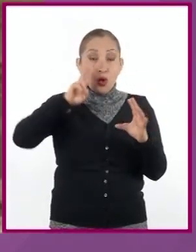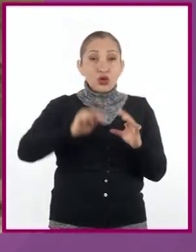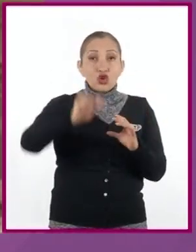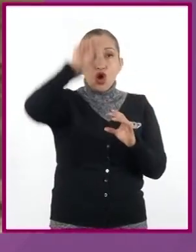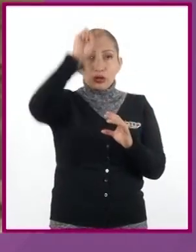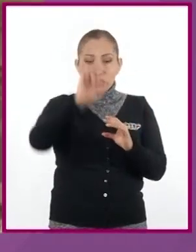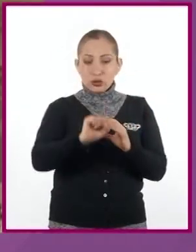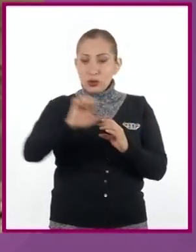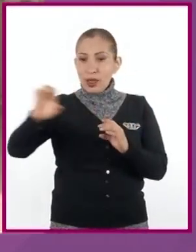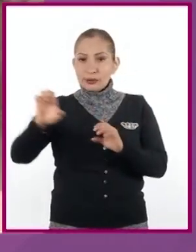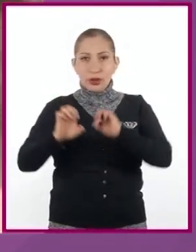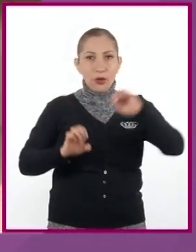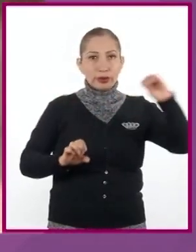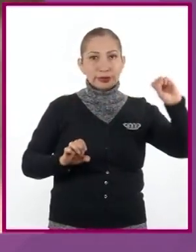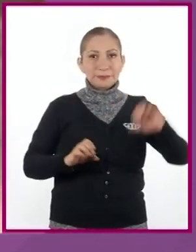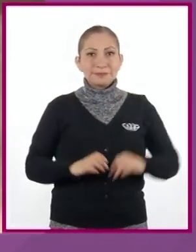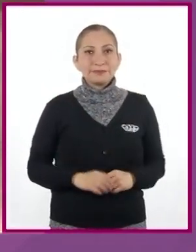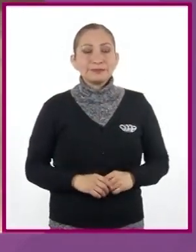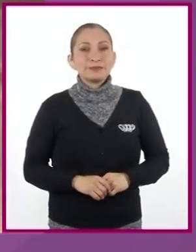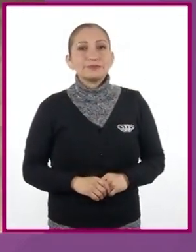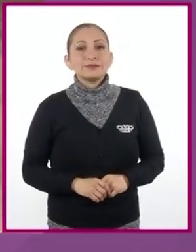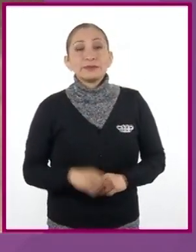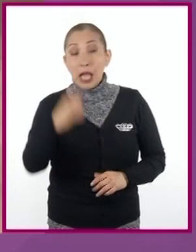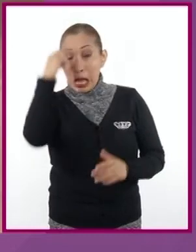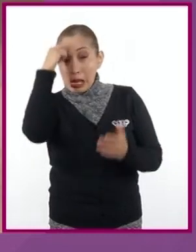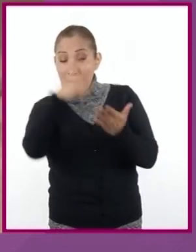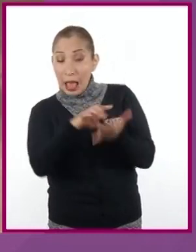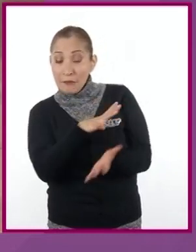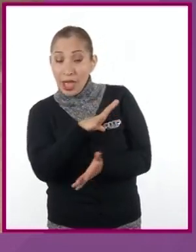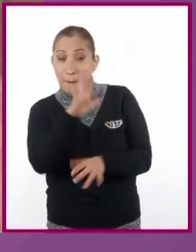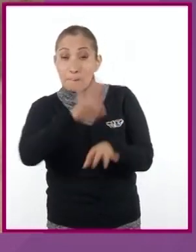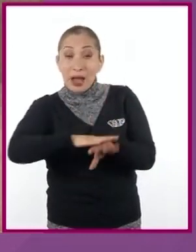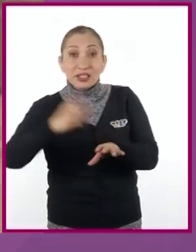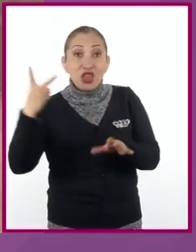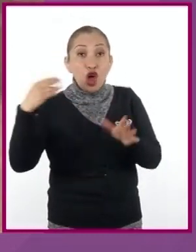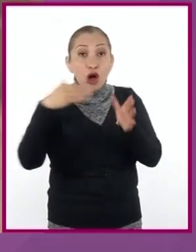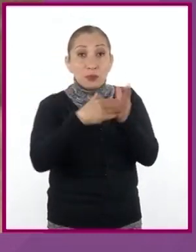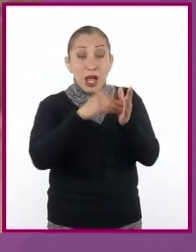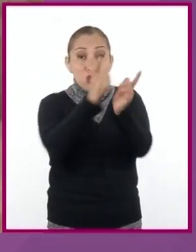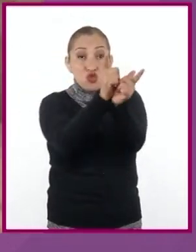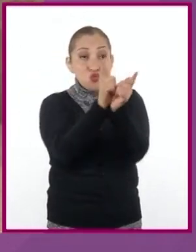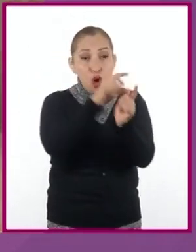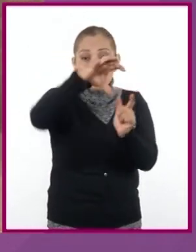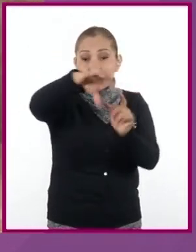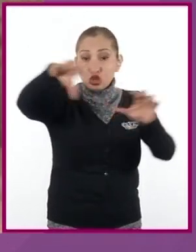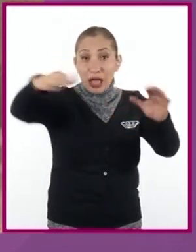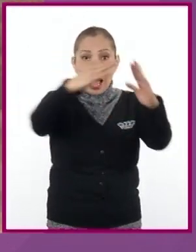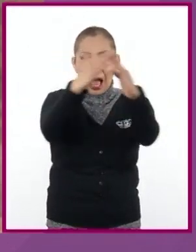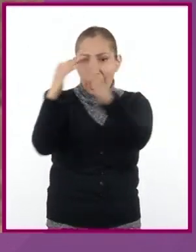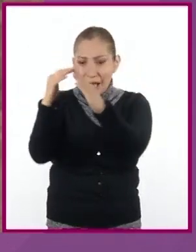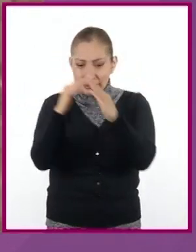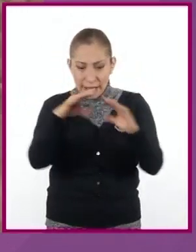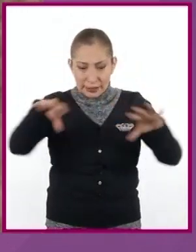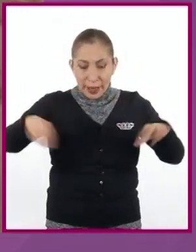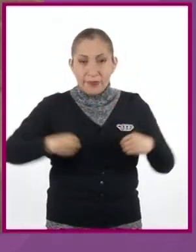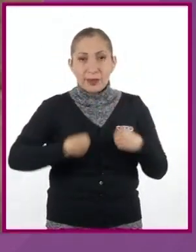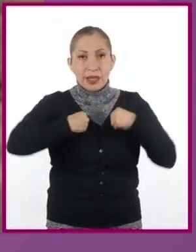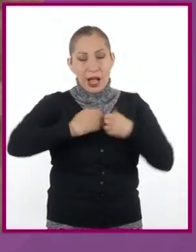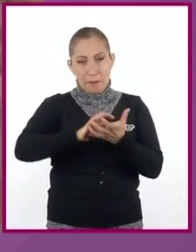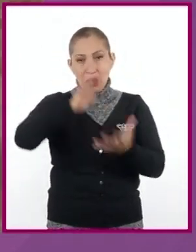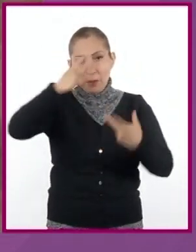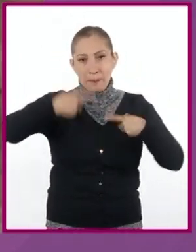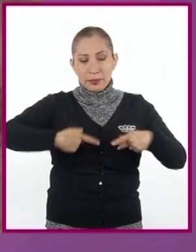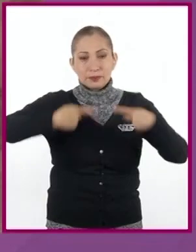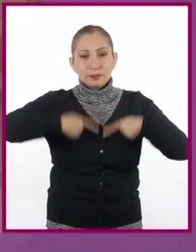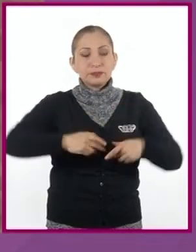4 puntos cardinales. Se cree que existieron más de 2.000 conjuntos habitacionales en donde residía la mayor parte